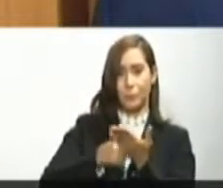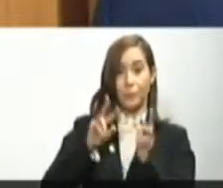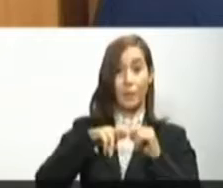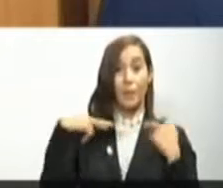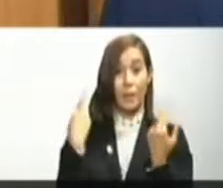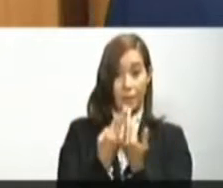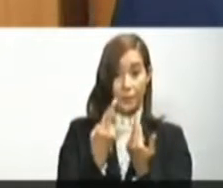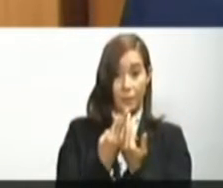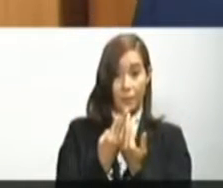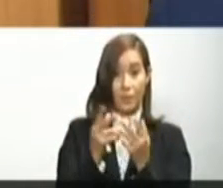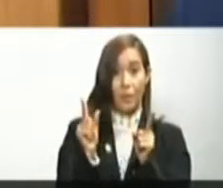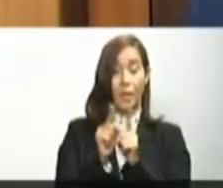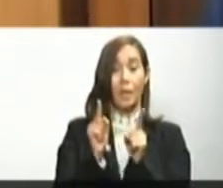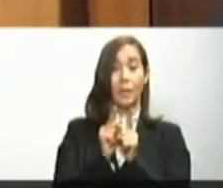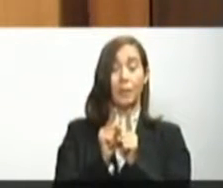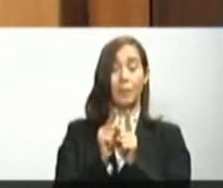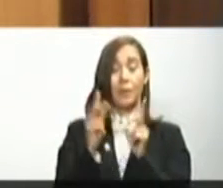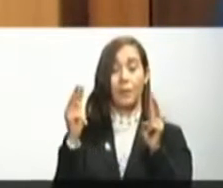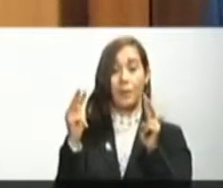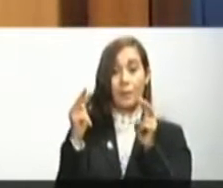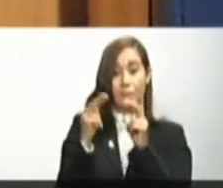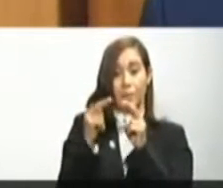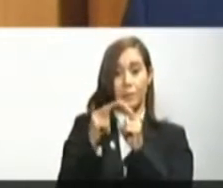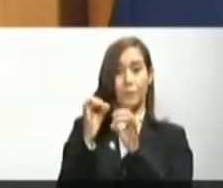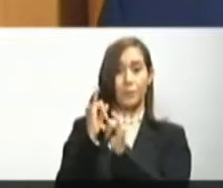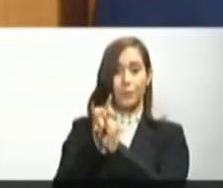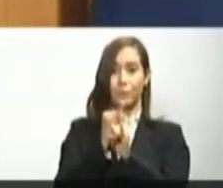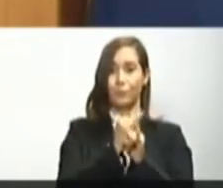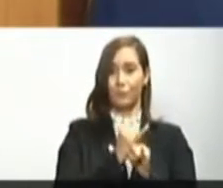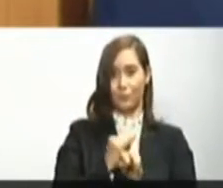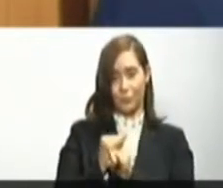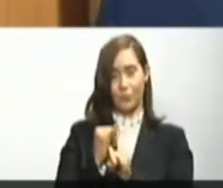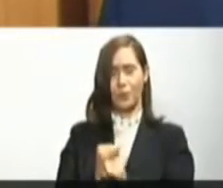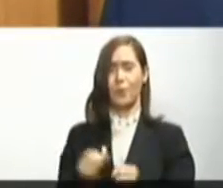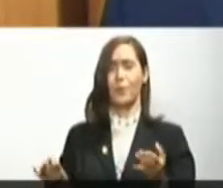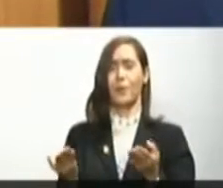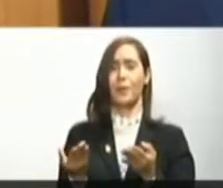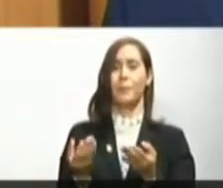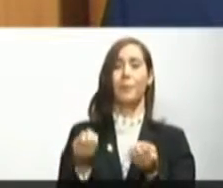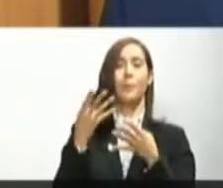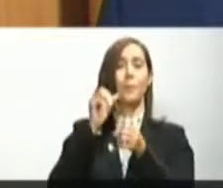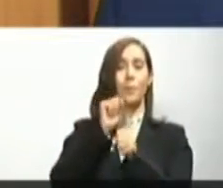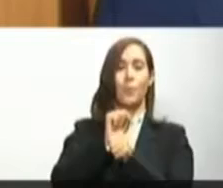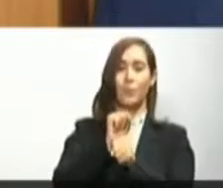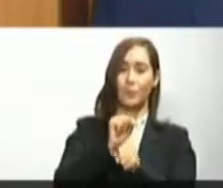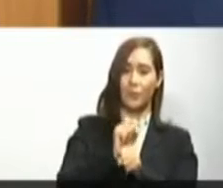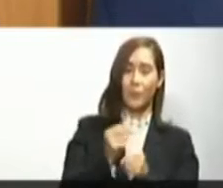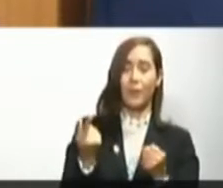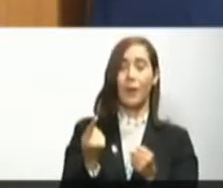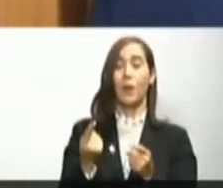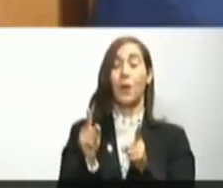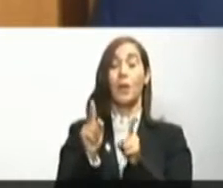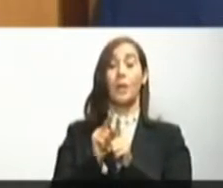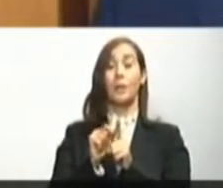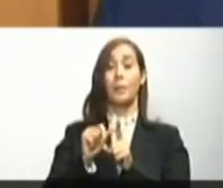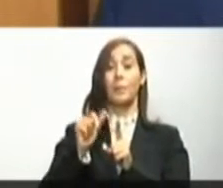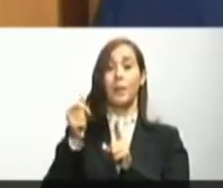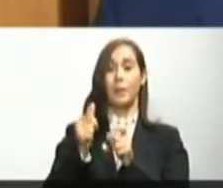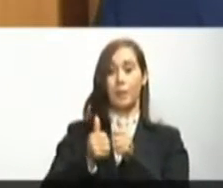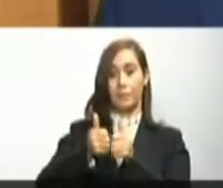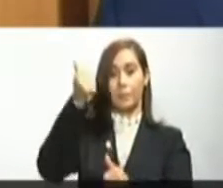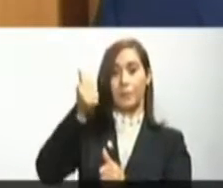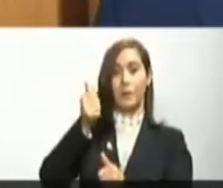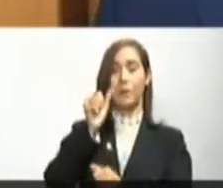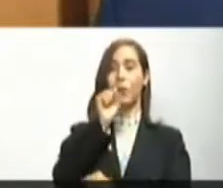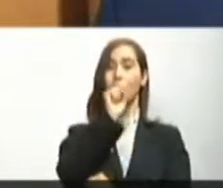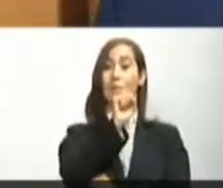varias instituciones por su exitosa y eficiente labor, y una de ellas, la que quedó en segundo lugar, fue